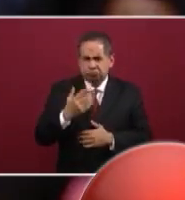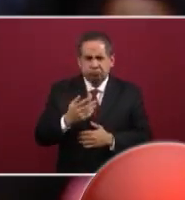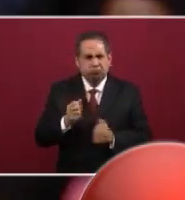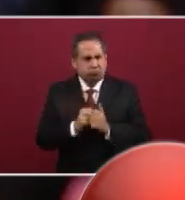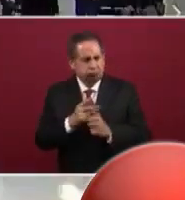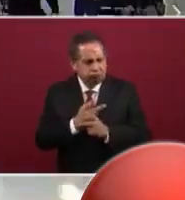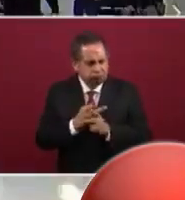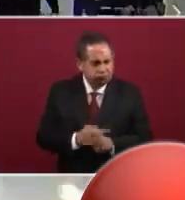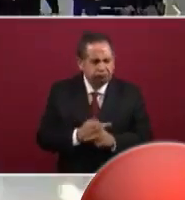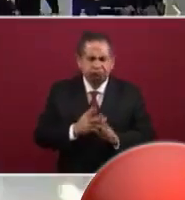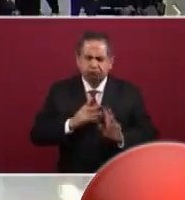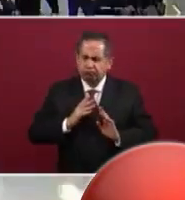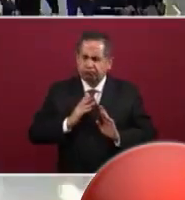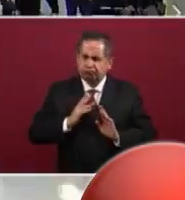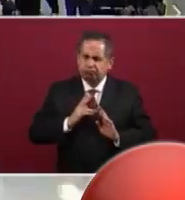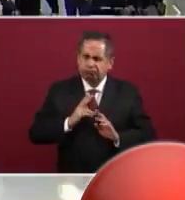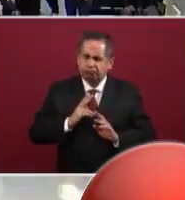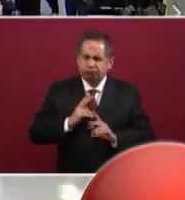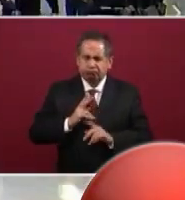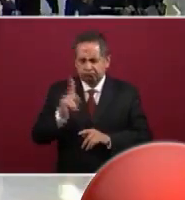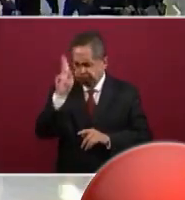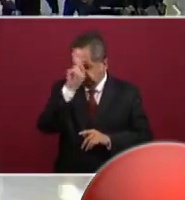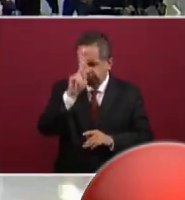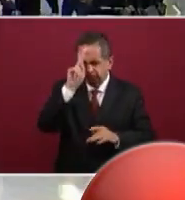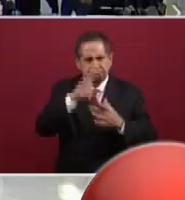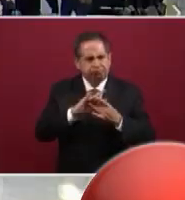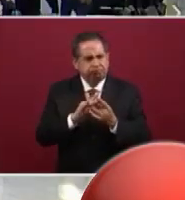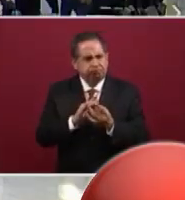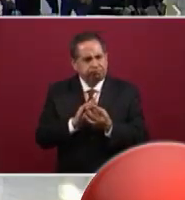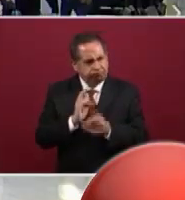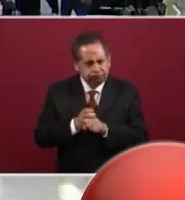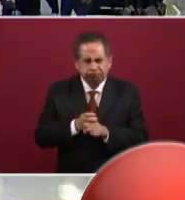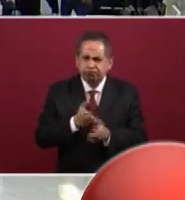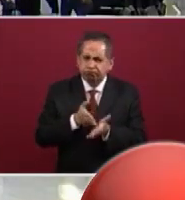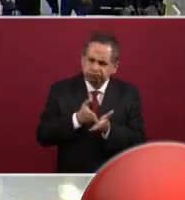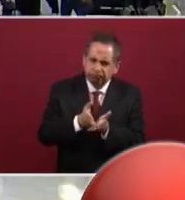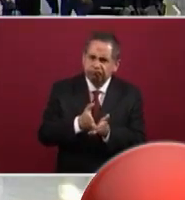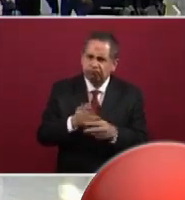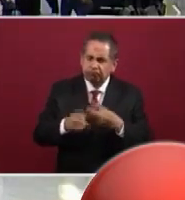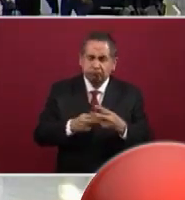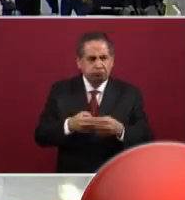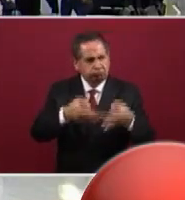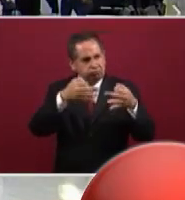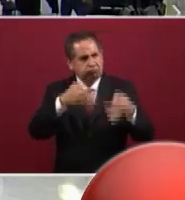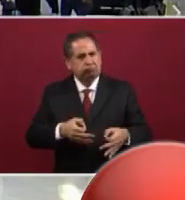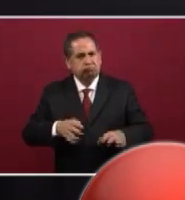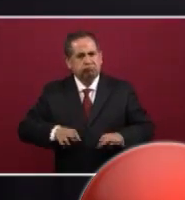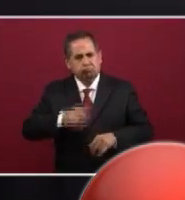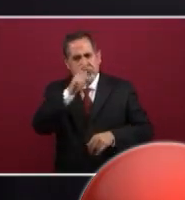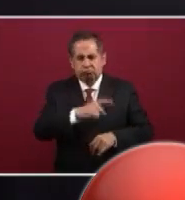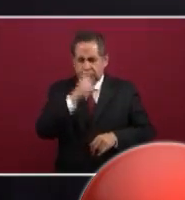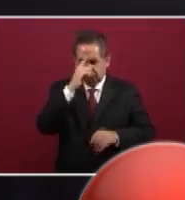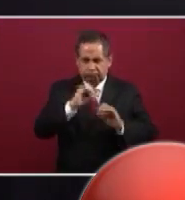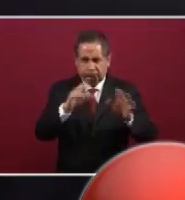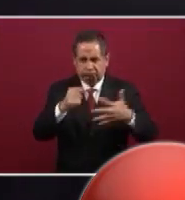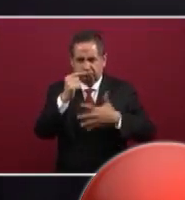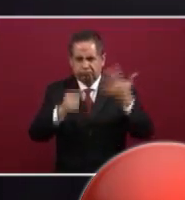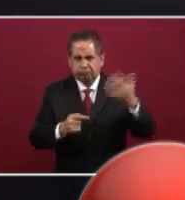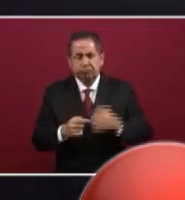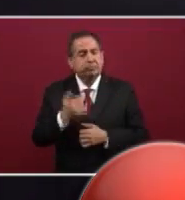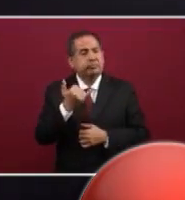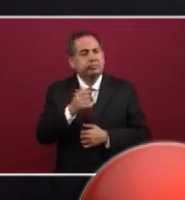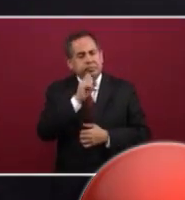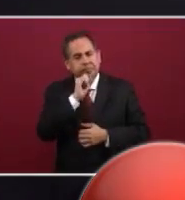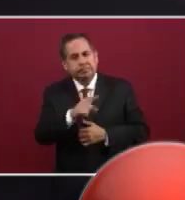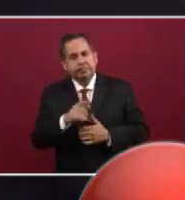paciencia, una perseverancia y una prudencia digna de un hombre con características singulares. Y de